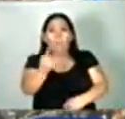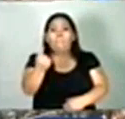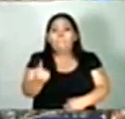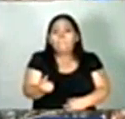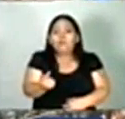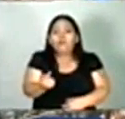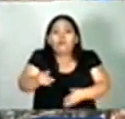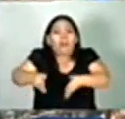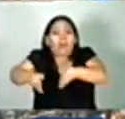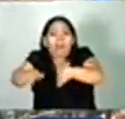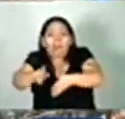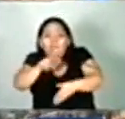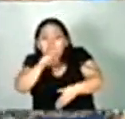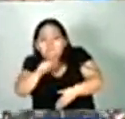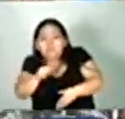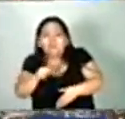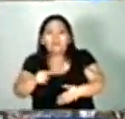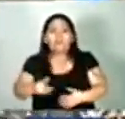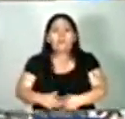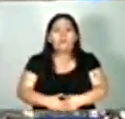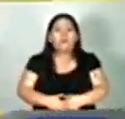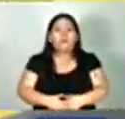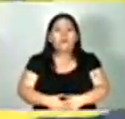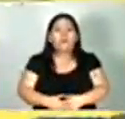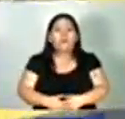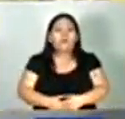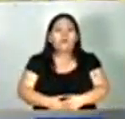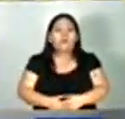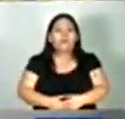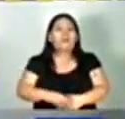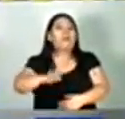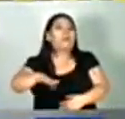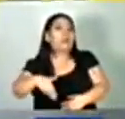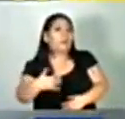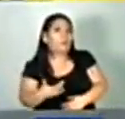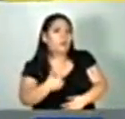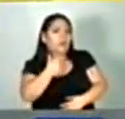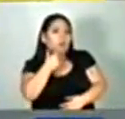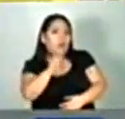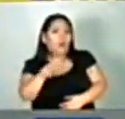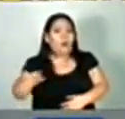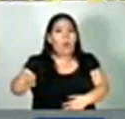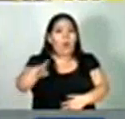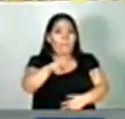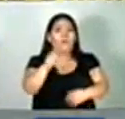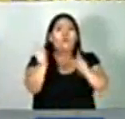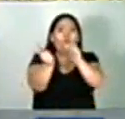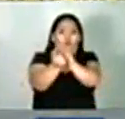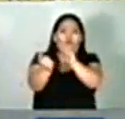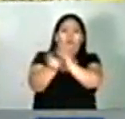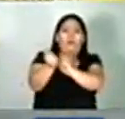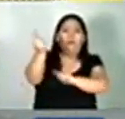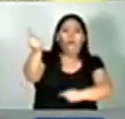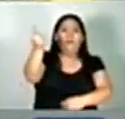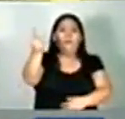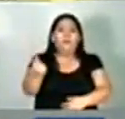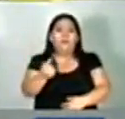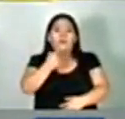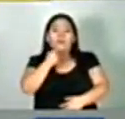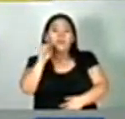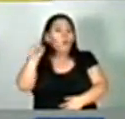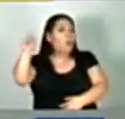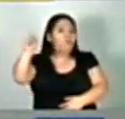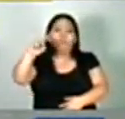indigente. Error, porque horas después, amigos y conocidos de la víctima confirmaron que